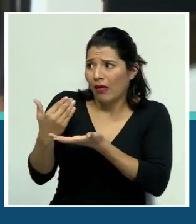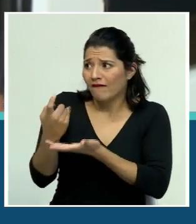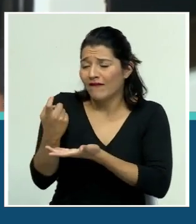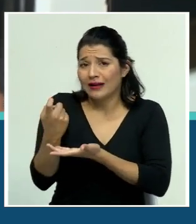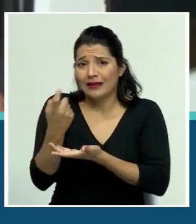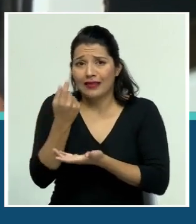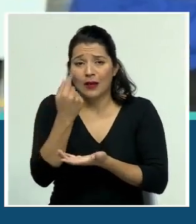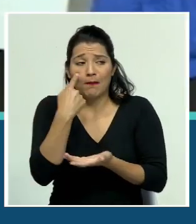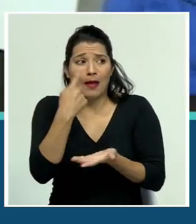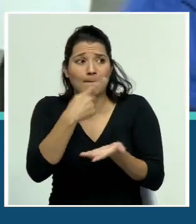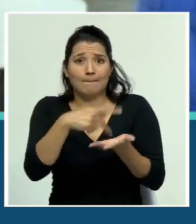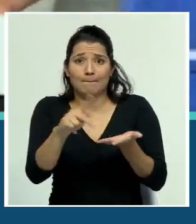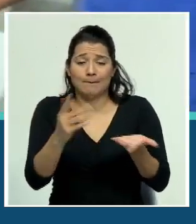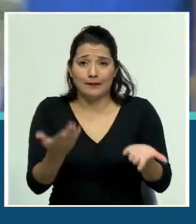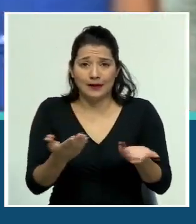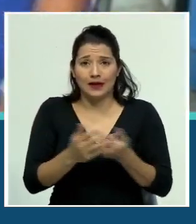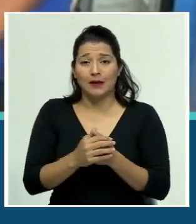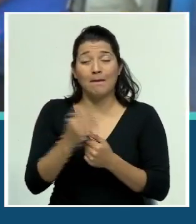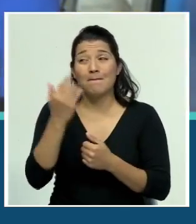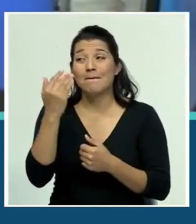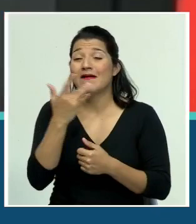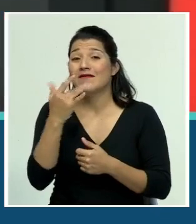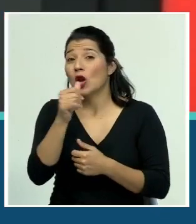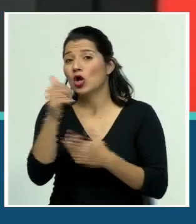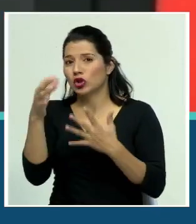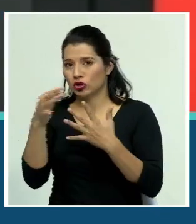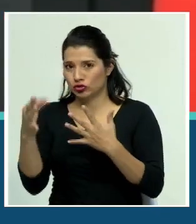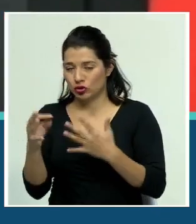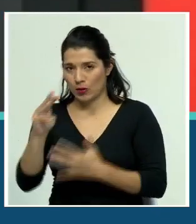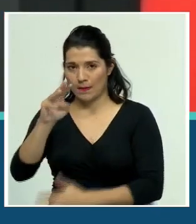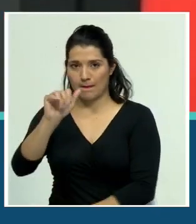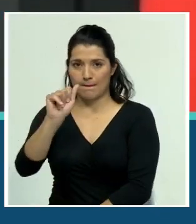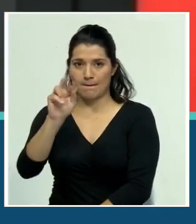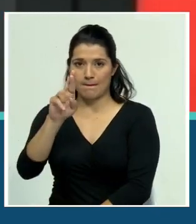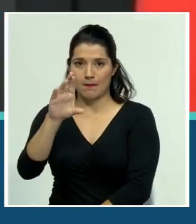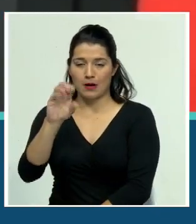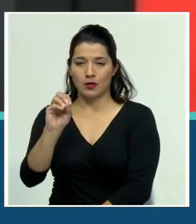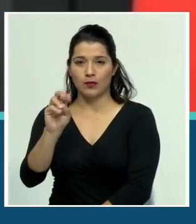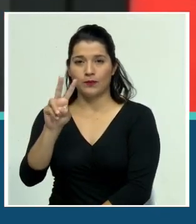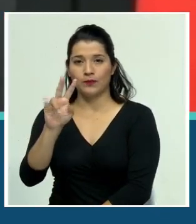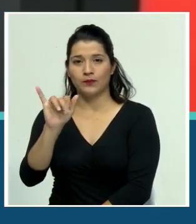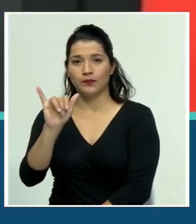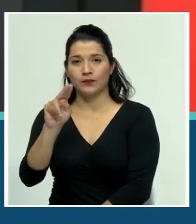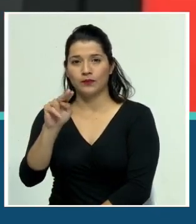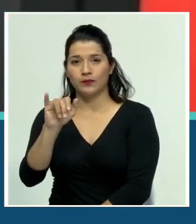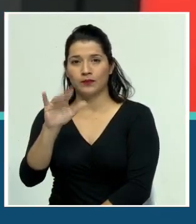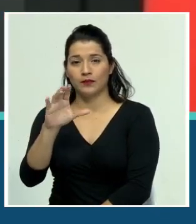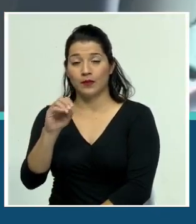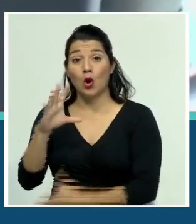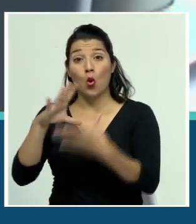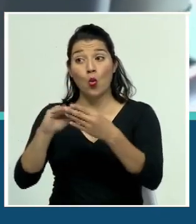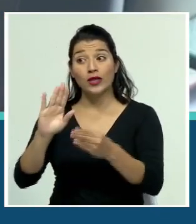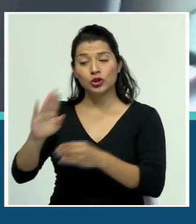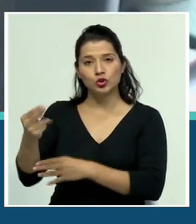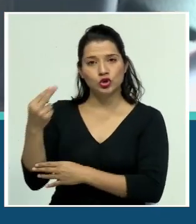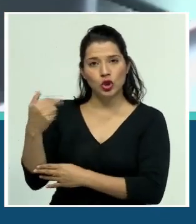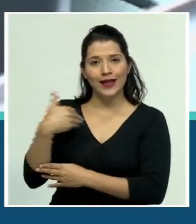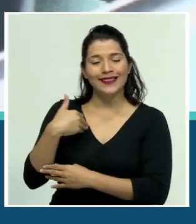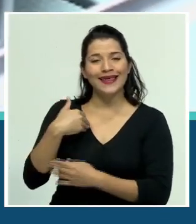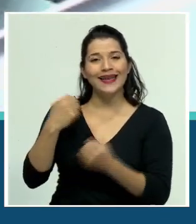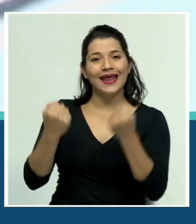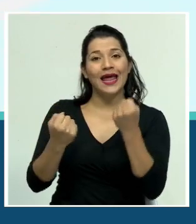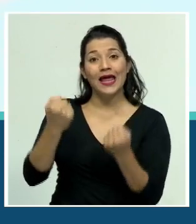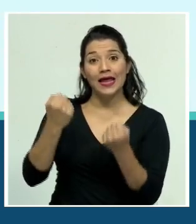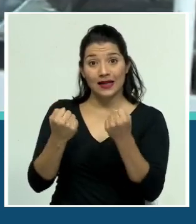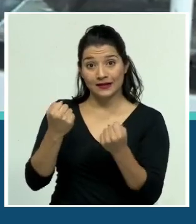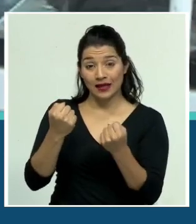opciones. Marco Vinicio nos cuenta también su historia. Él tiene una buseta de estudiantes y ahora paga